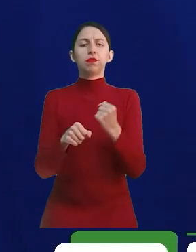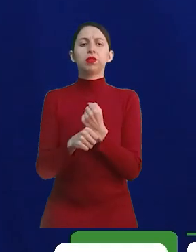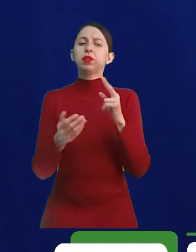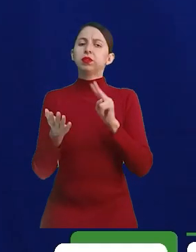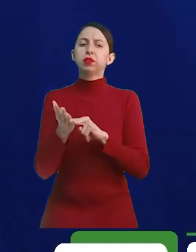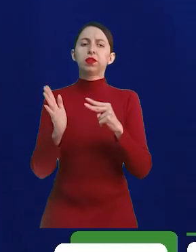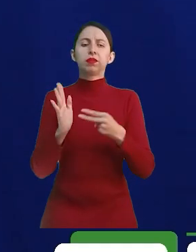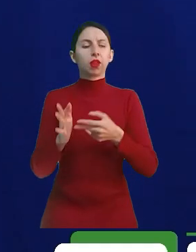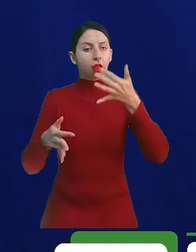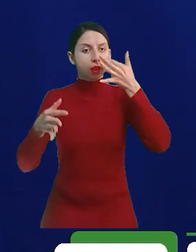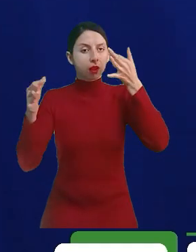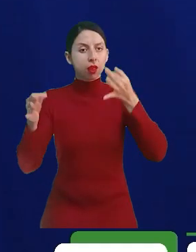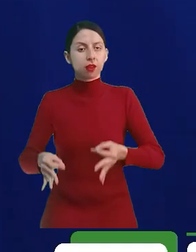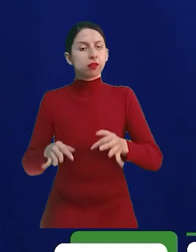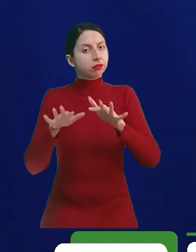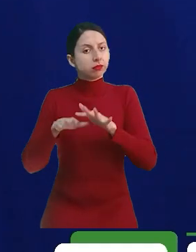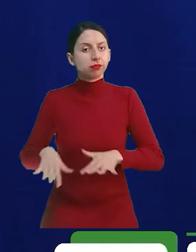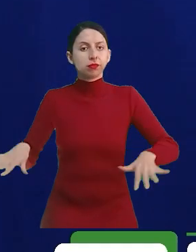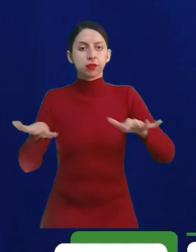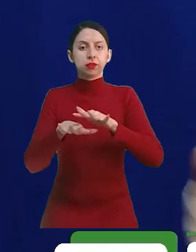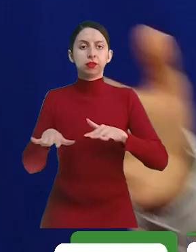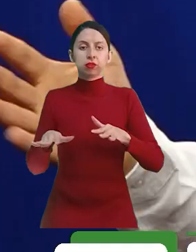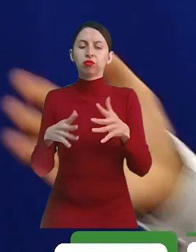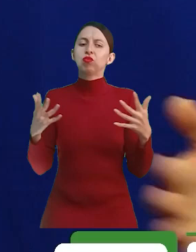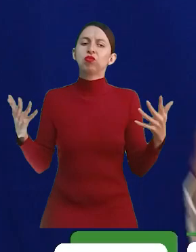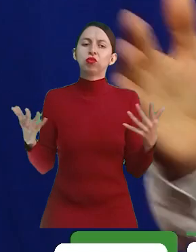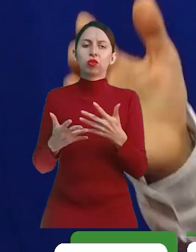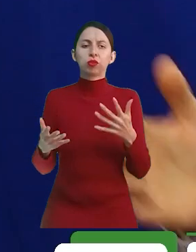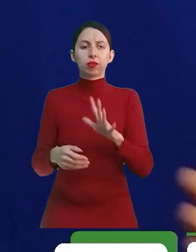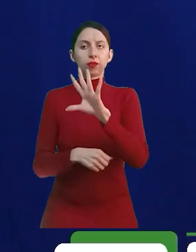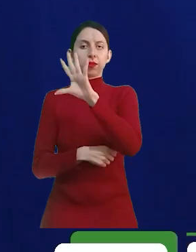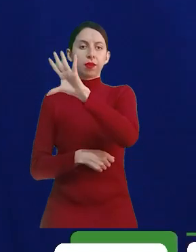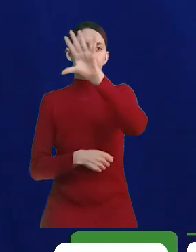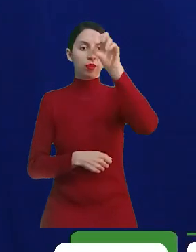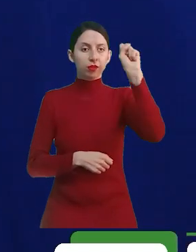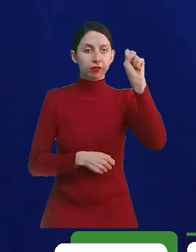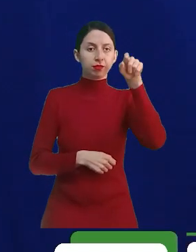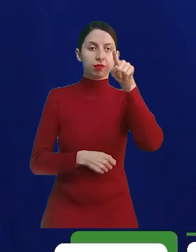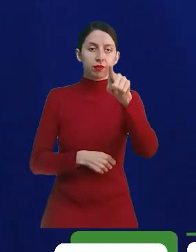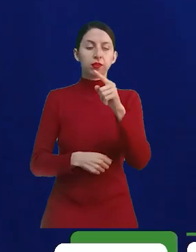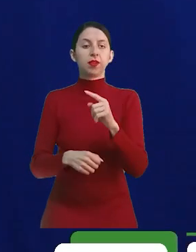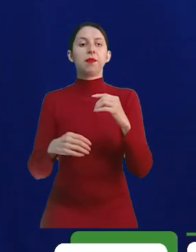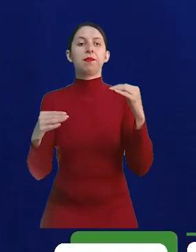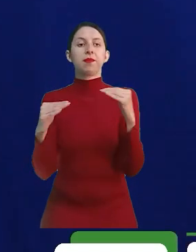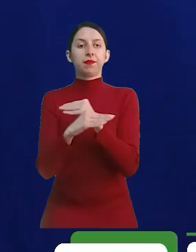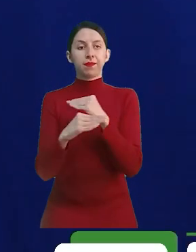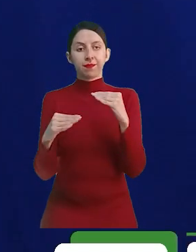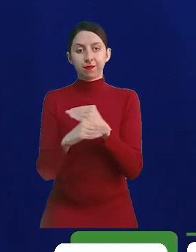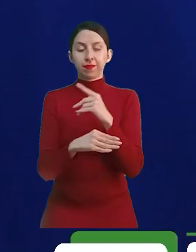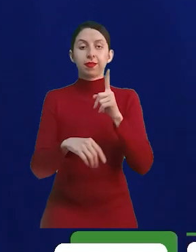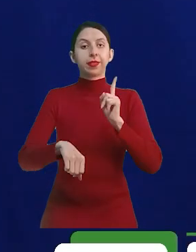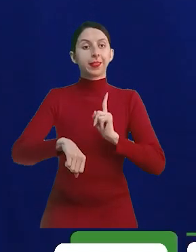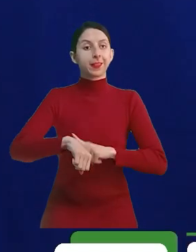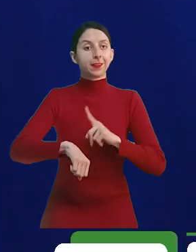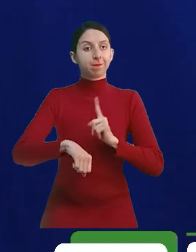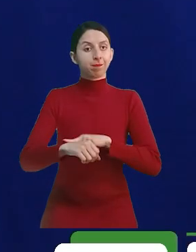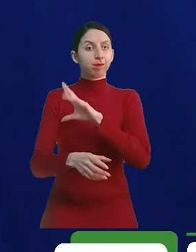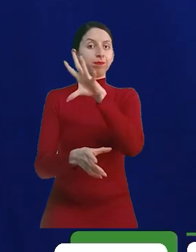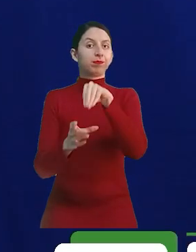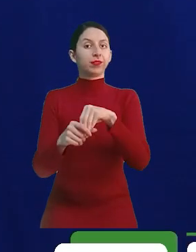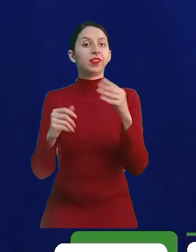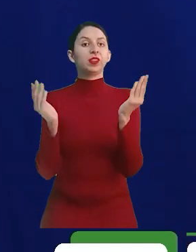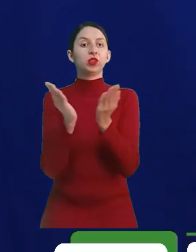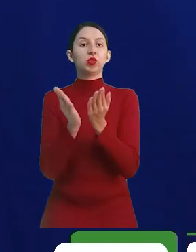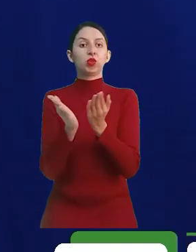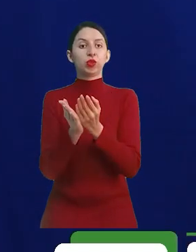garantizar que podamos habitar este campus Panamericana donde generalmente transcurren la mayor parte